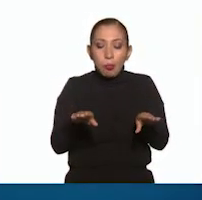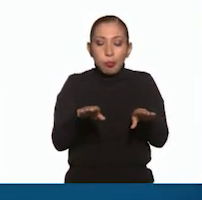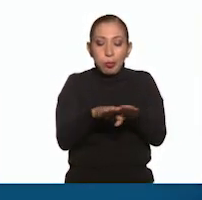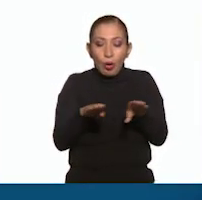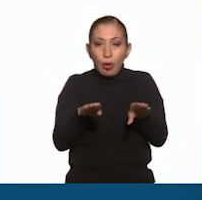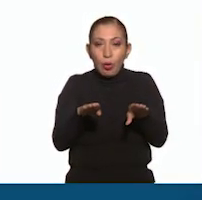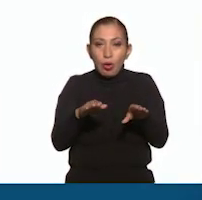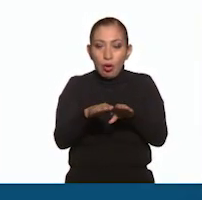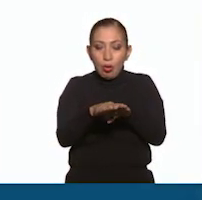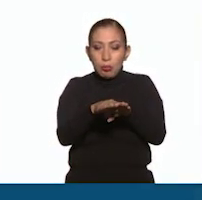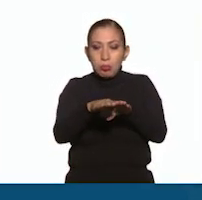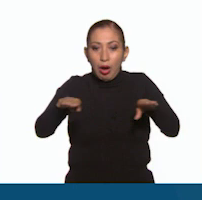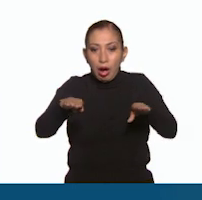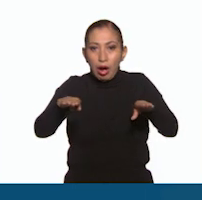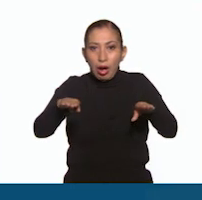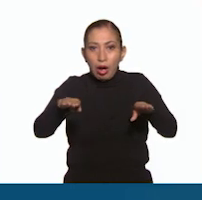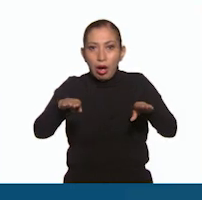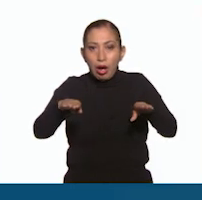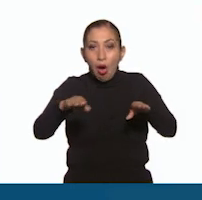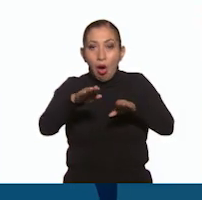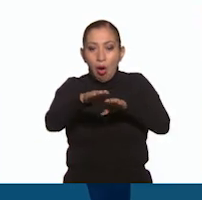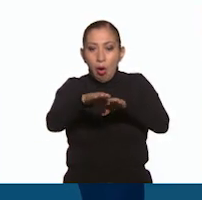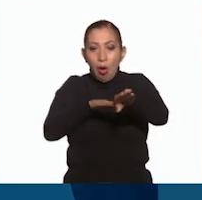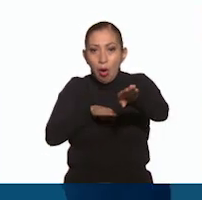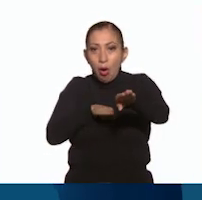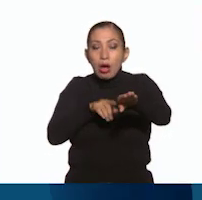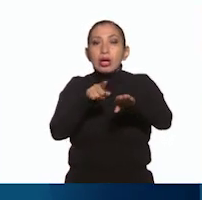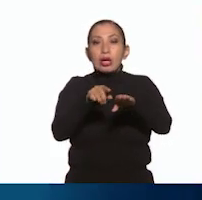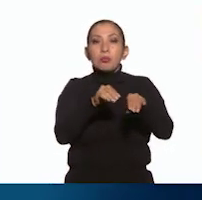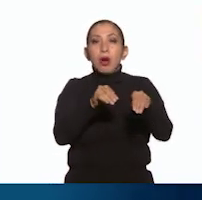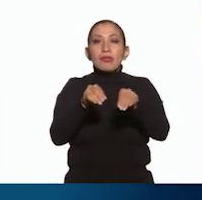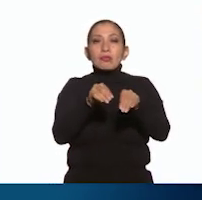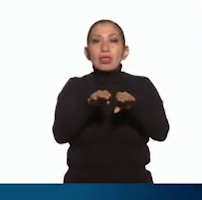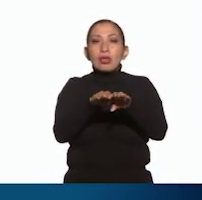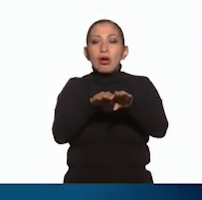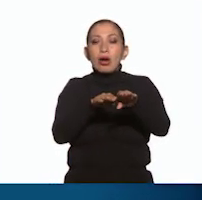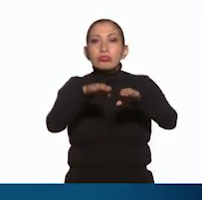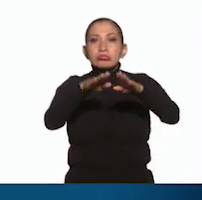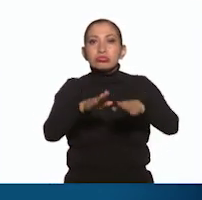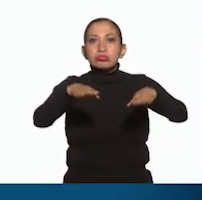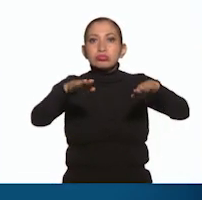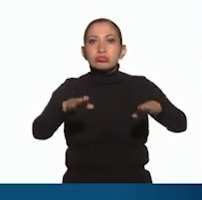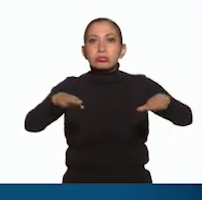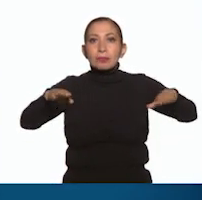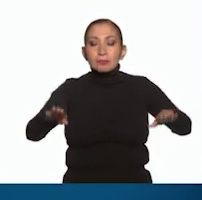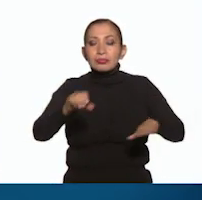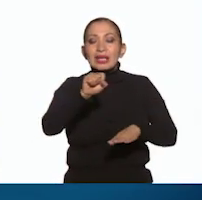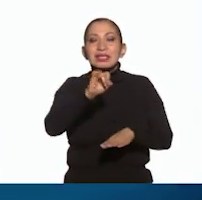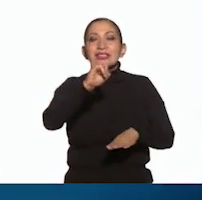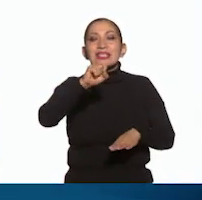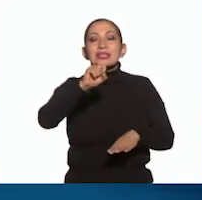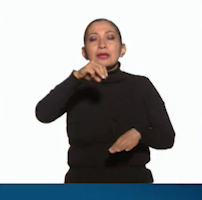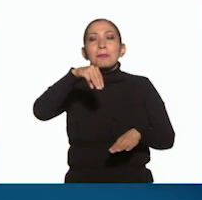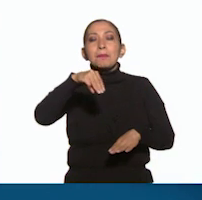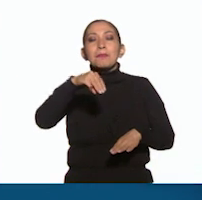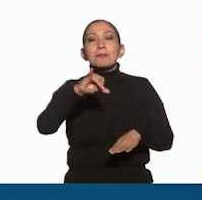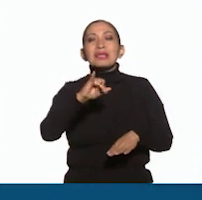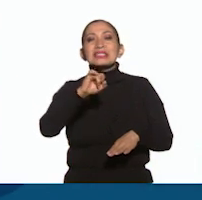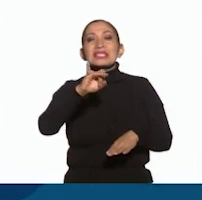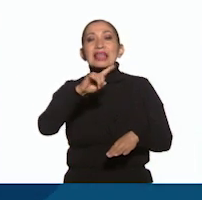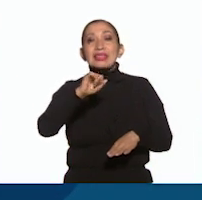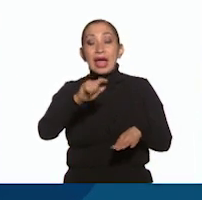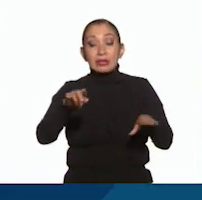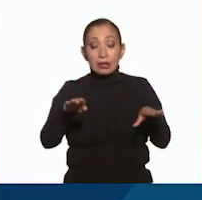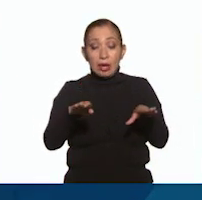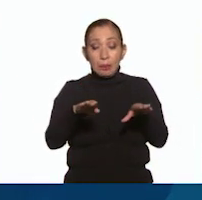momento que se abre o en el momento que corren en dirección opuesta, genera la sismicidad. La sismicidad misma, donde se da ese punto